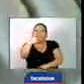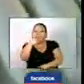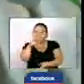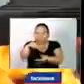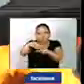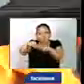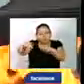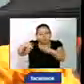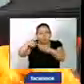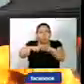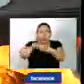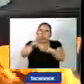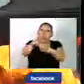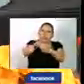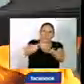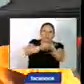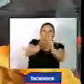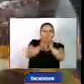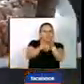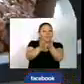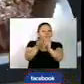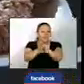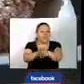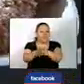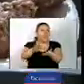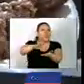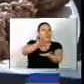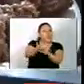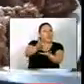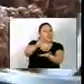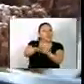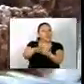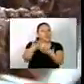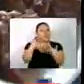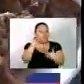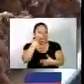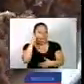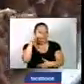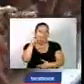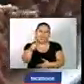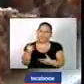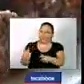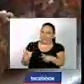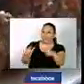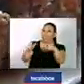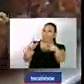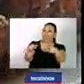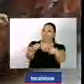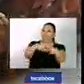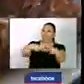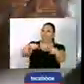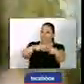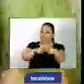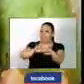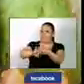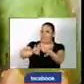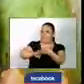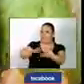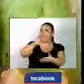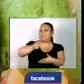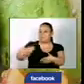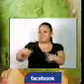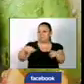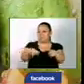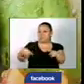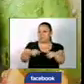tortillas tronadoras señores aquí dejamos con gusto parte del sueldo verdad porque